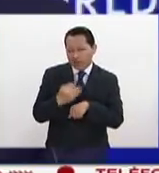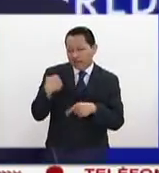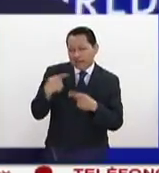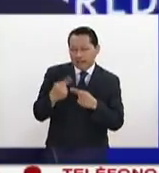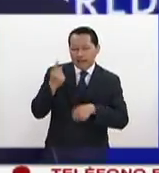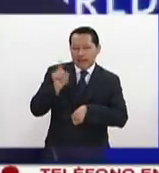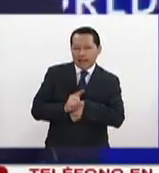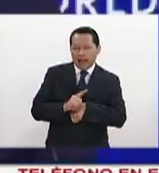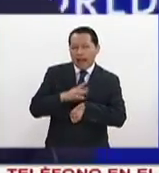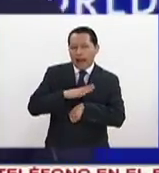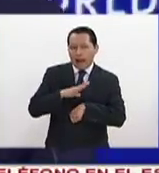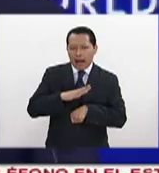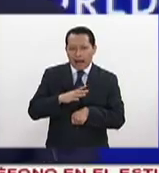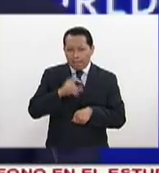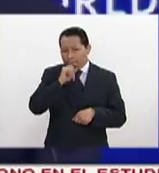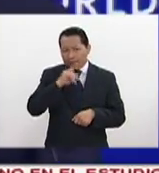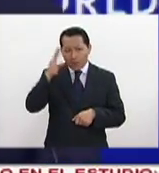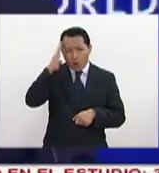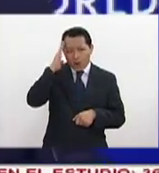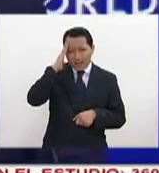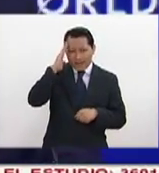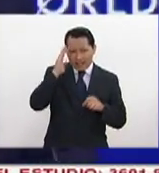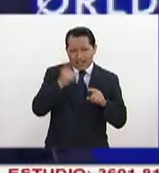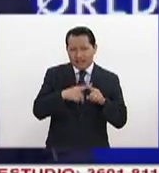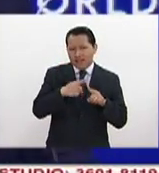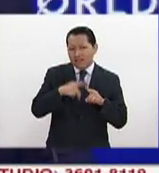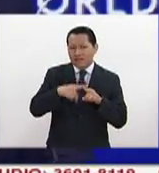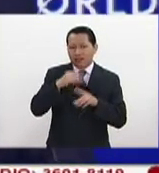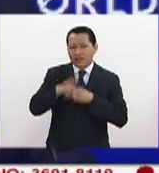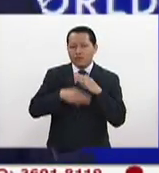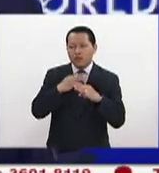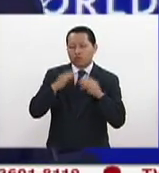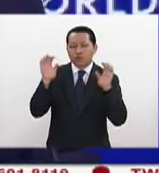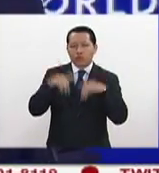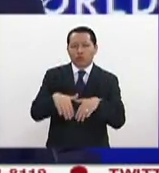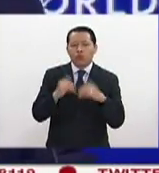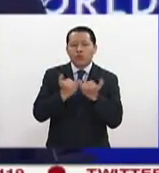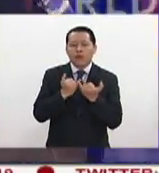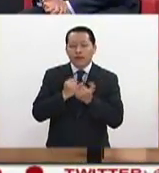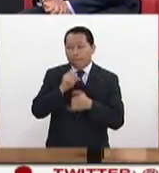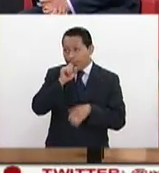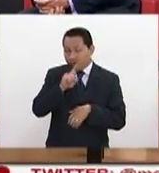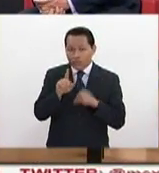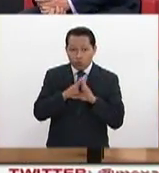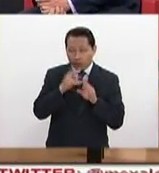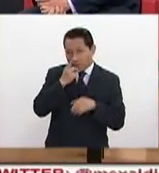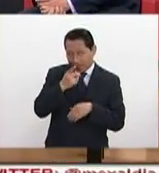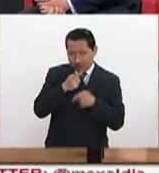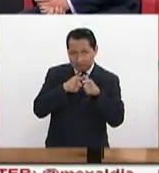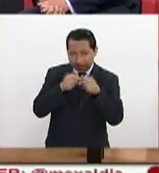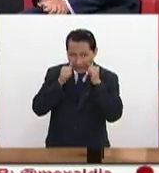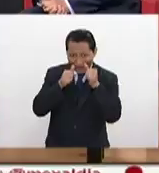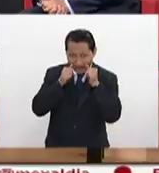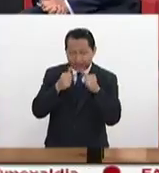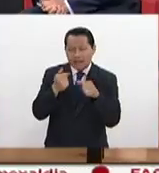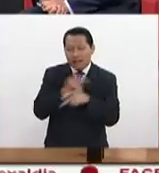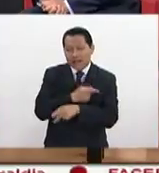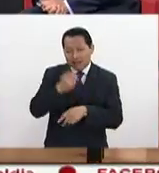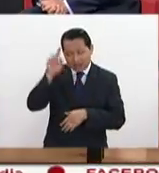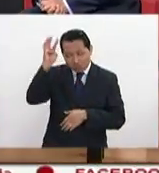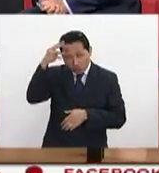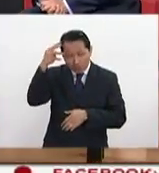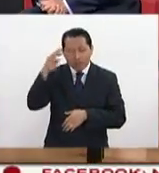cobijo o escenario a los grandes líderes de todo el planeta, ¿no? Y como tú dices, vamos a estar al pendiente de qué es lo que dice Trump,